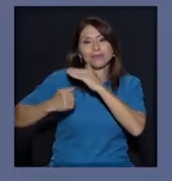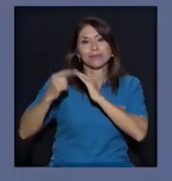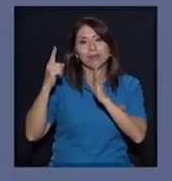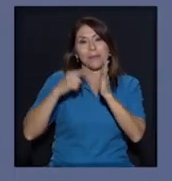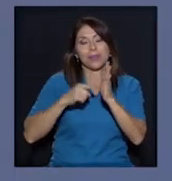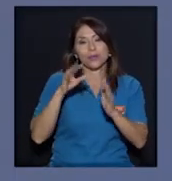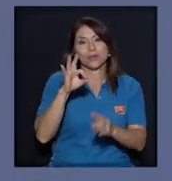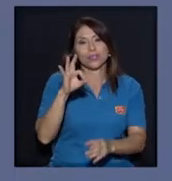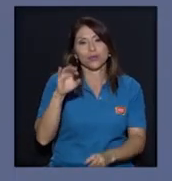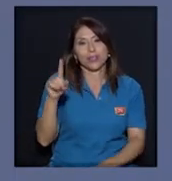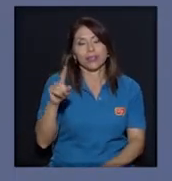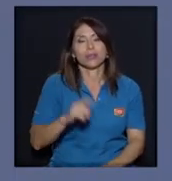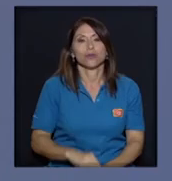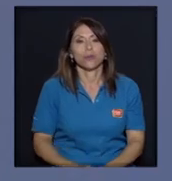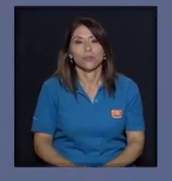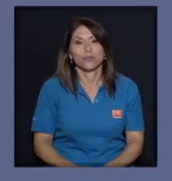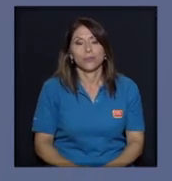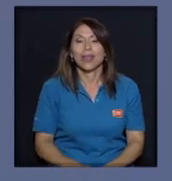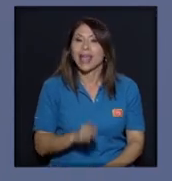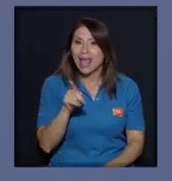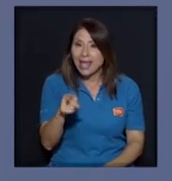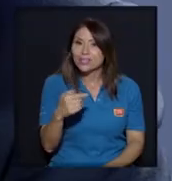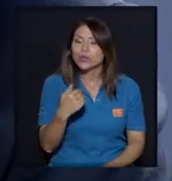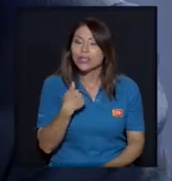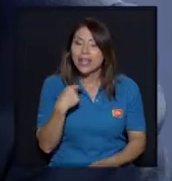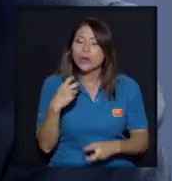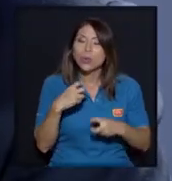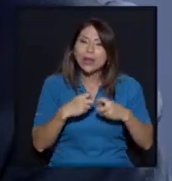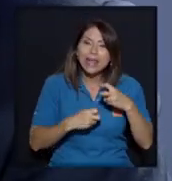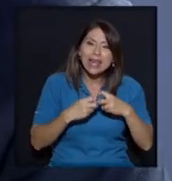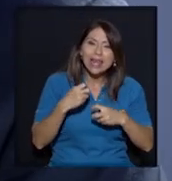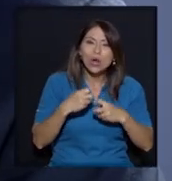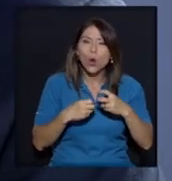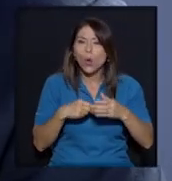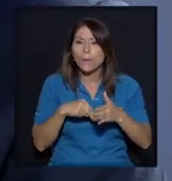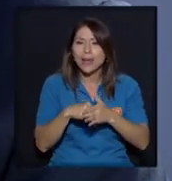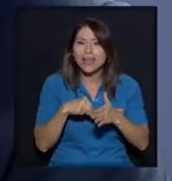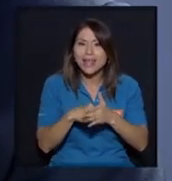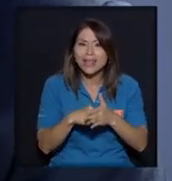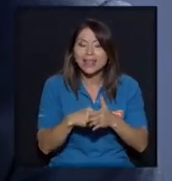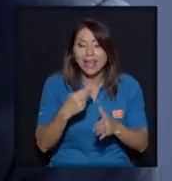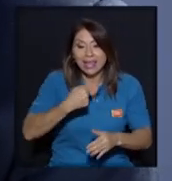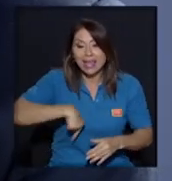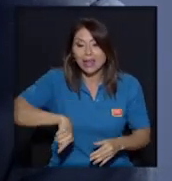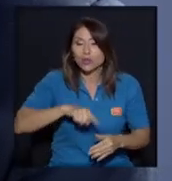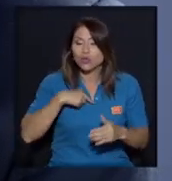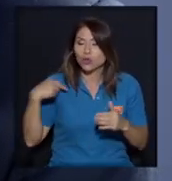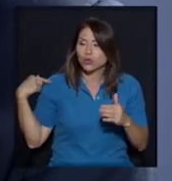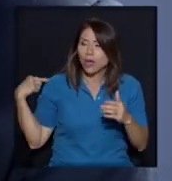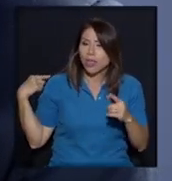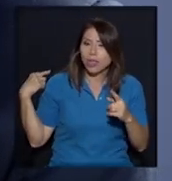Eso tiene el inconveniente de que conforme nos alejamos de ese año base,